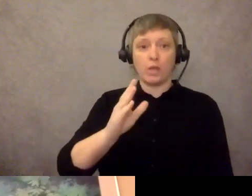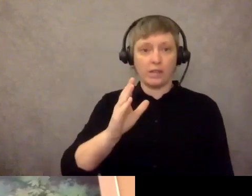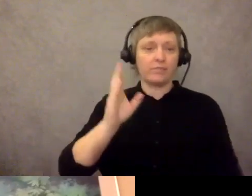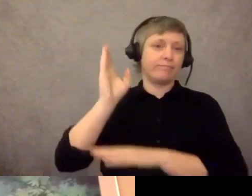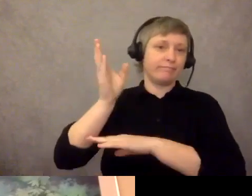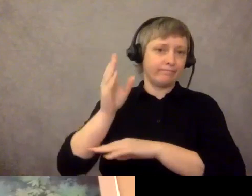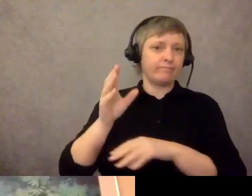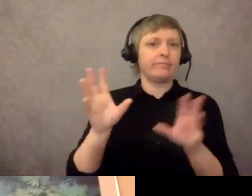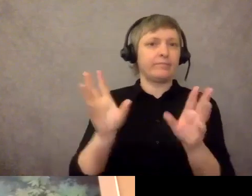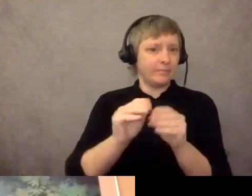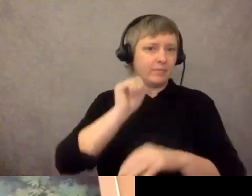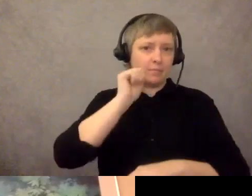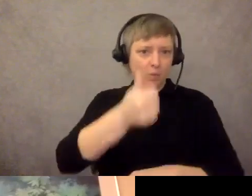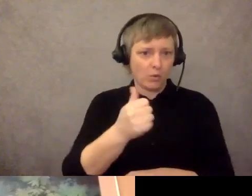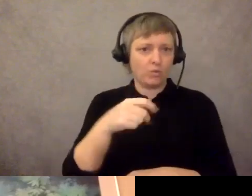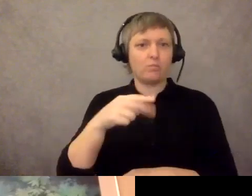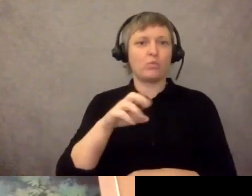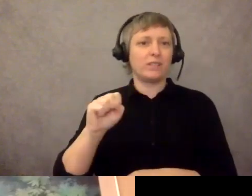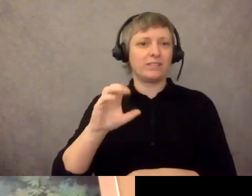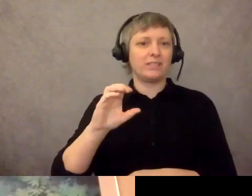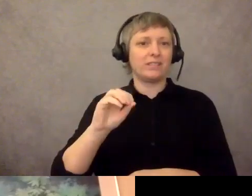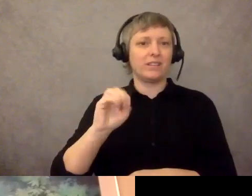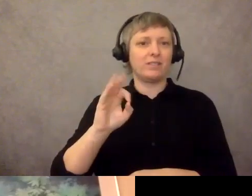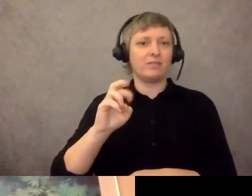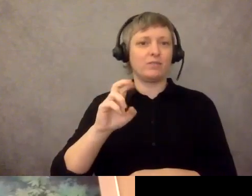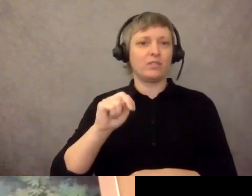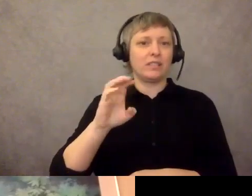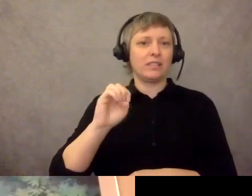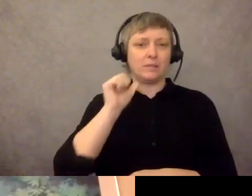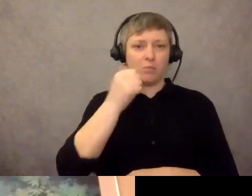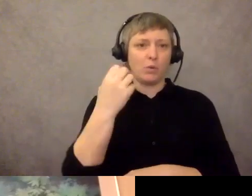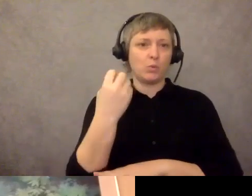electrónico sobre esos detalles.